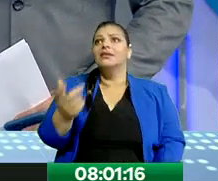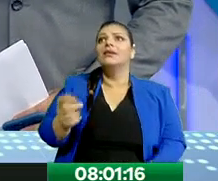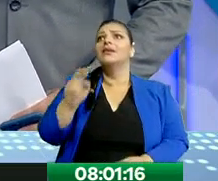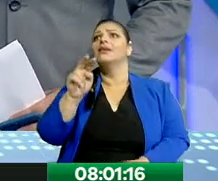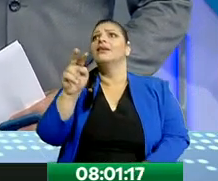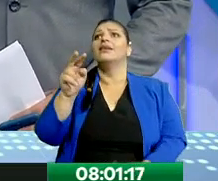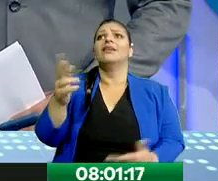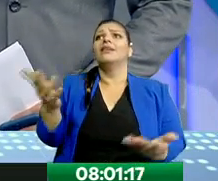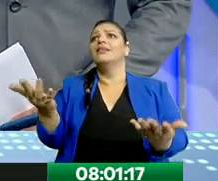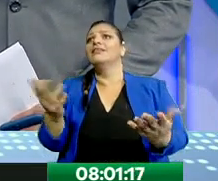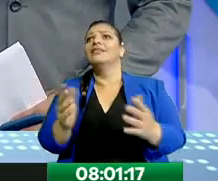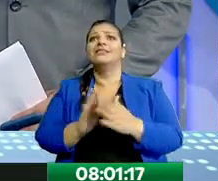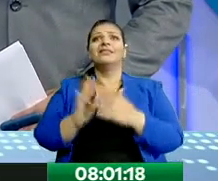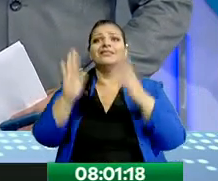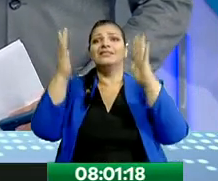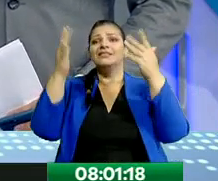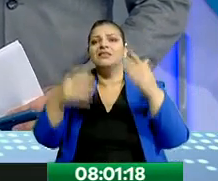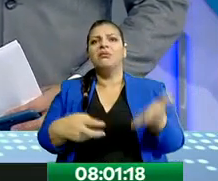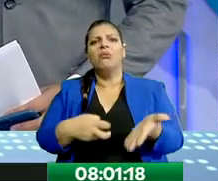¿Ah? Ya está.